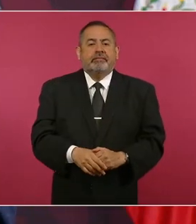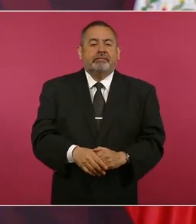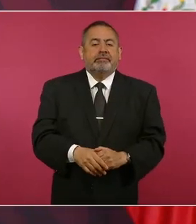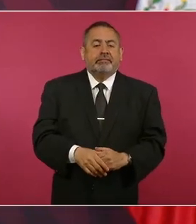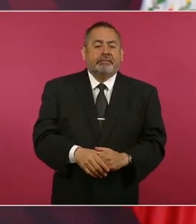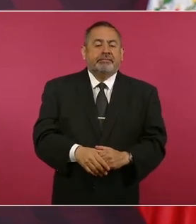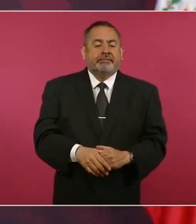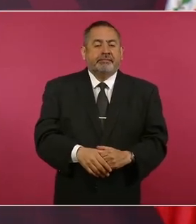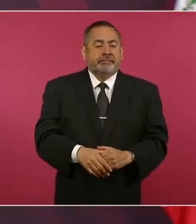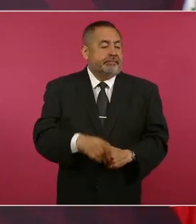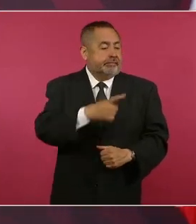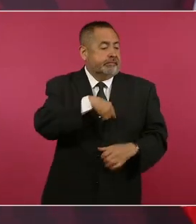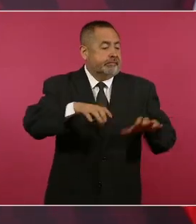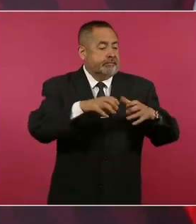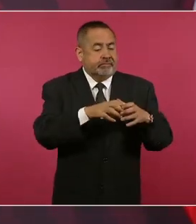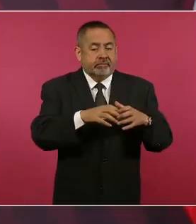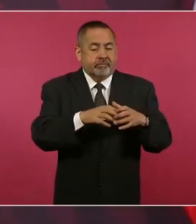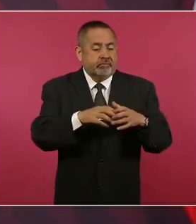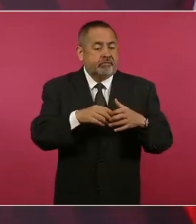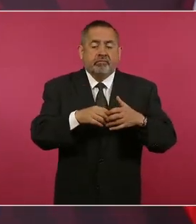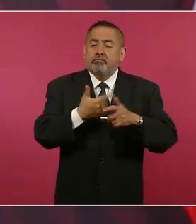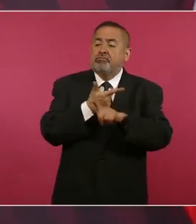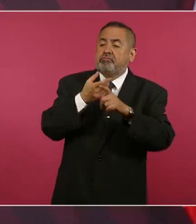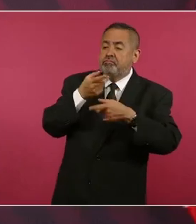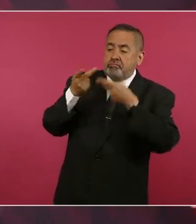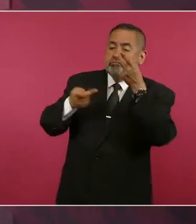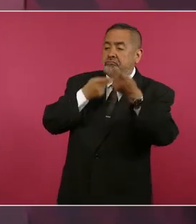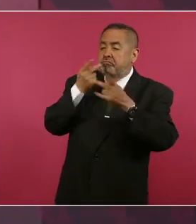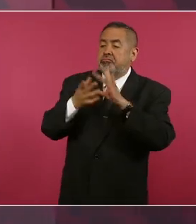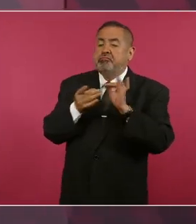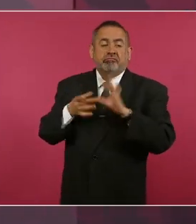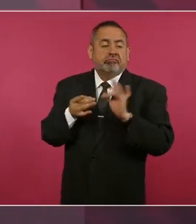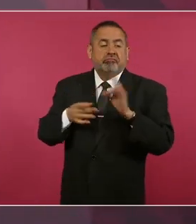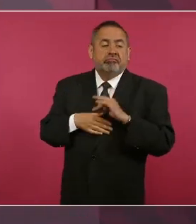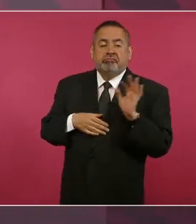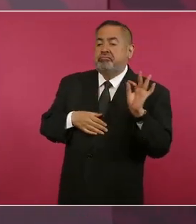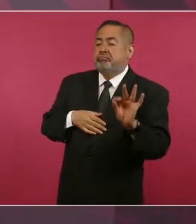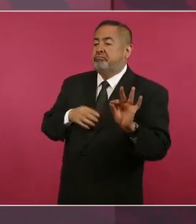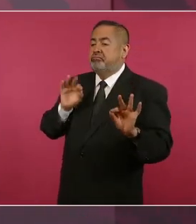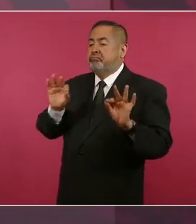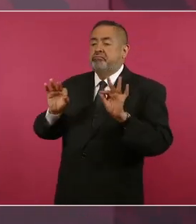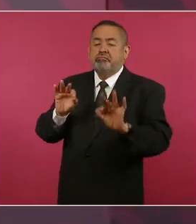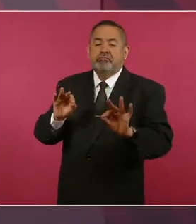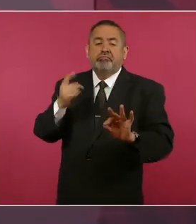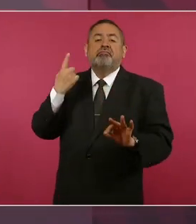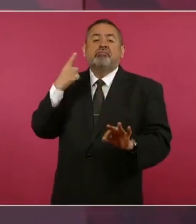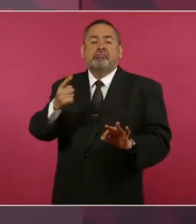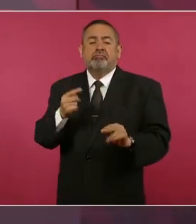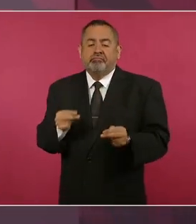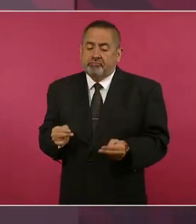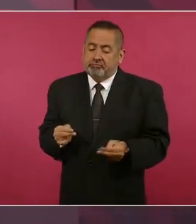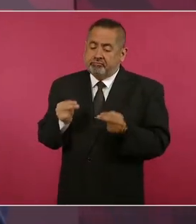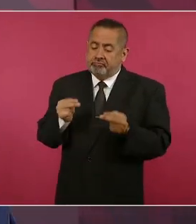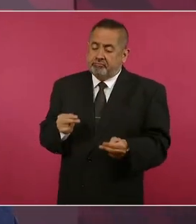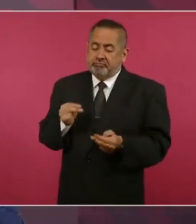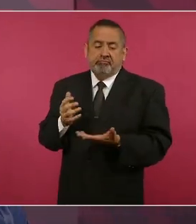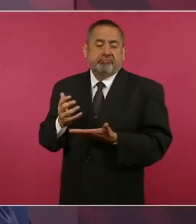Era el uso de la libertad de expresión para hacer negocio. O